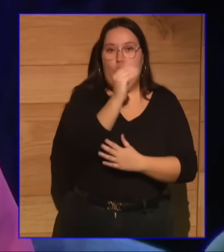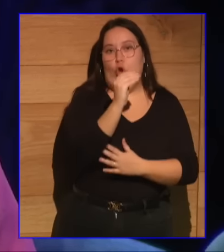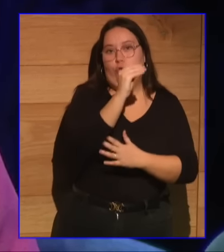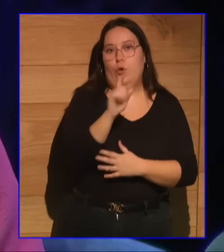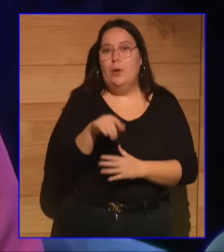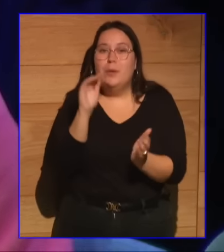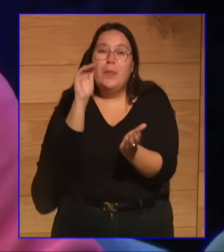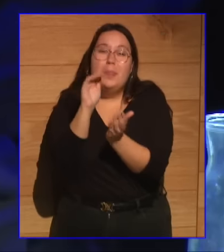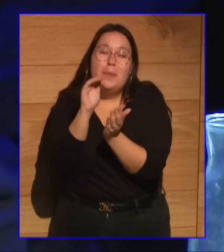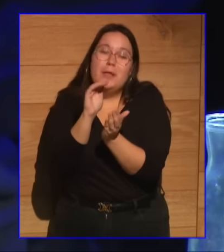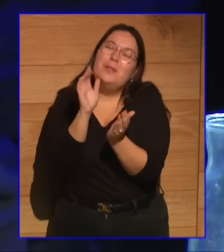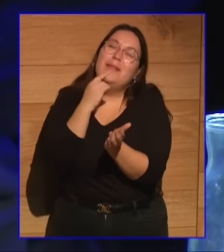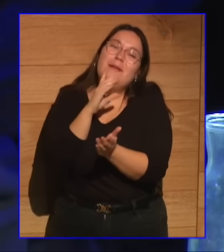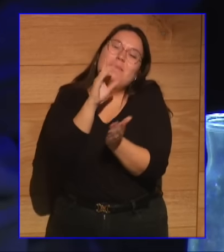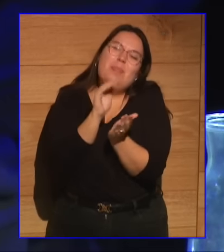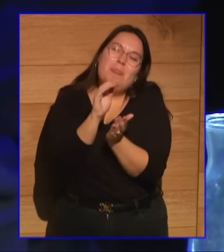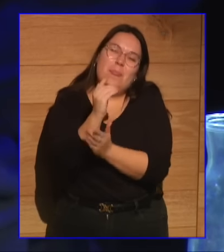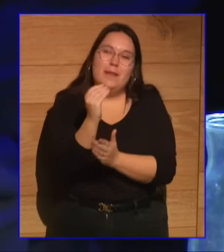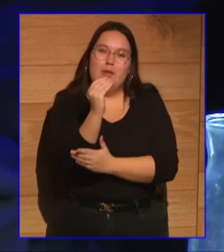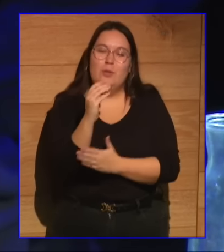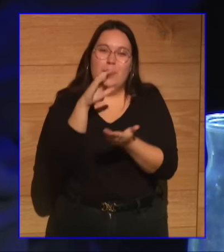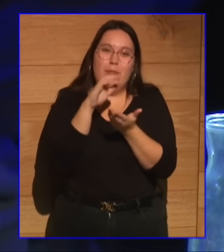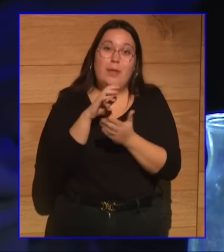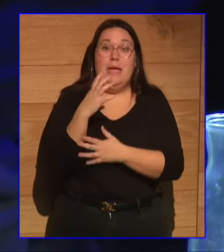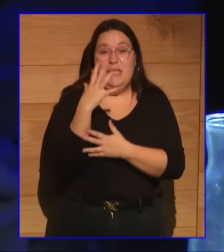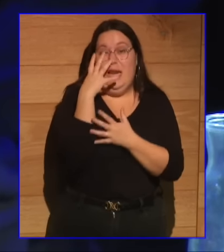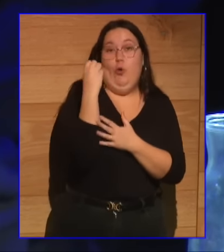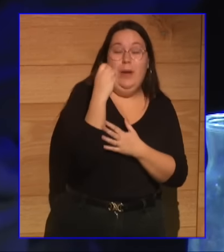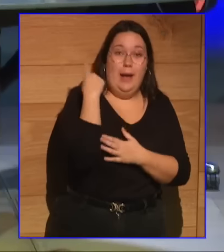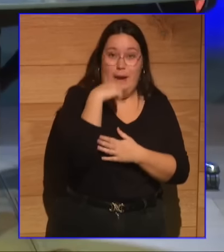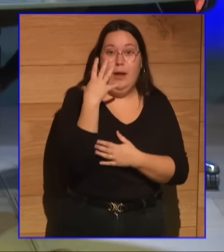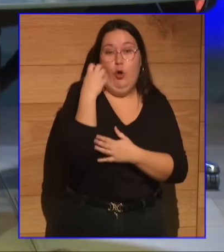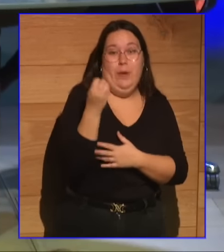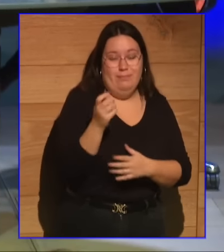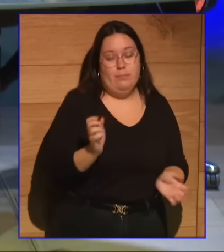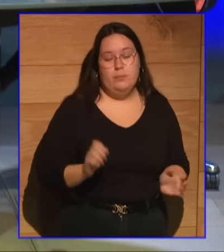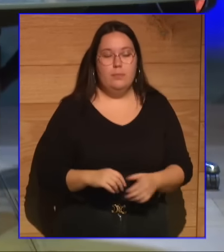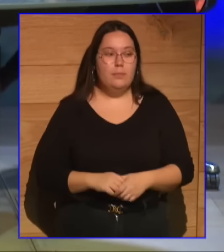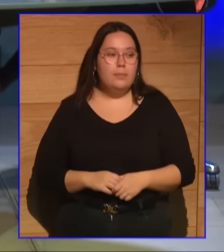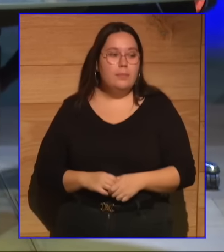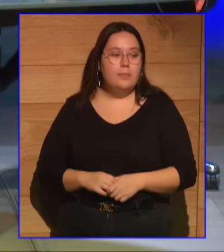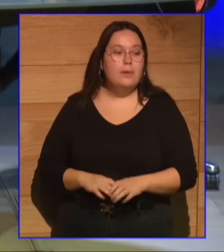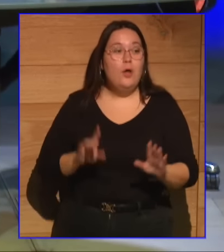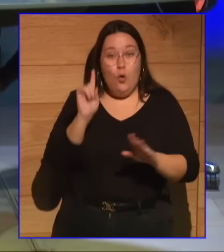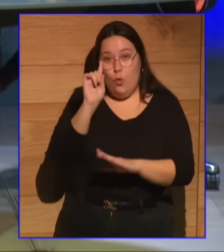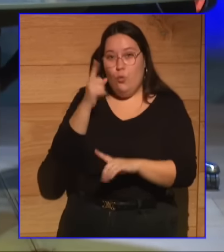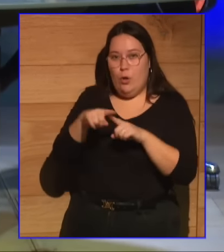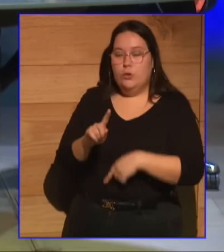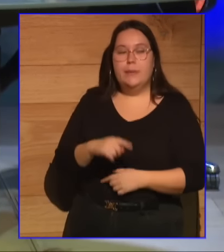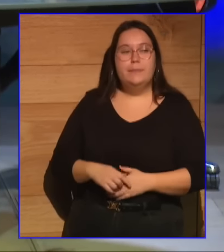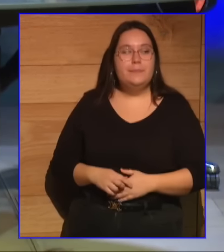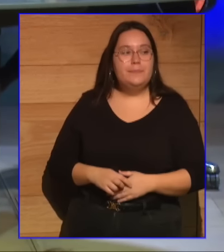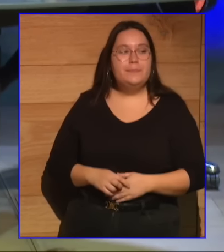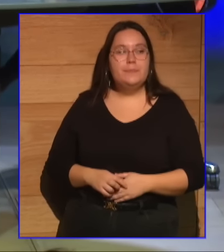son dinosauritos. Vale. Sí, dinosauritos que le arranca la cara a la policía. Ay, bueno. Oh, una cosa, Rodrigo. Tú antes decías